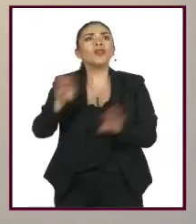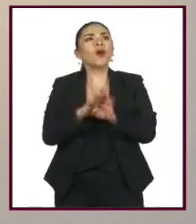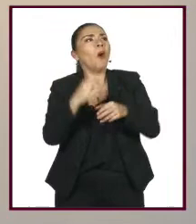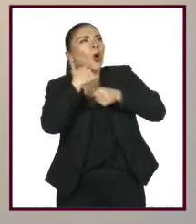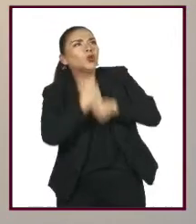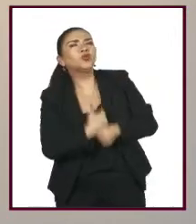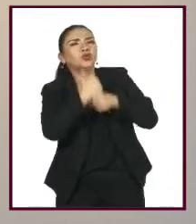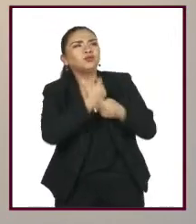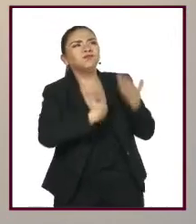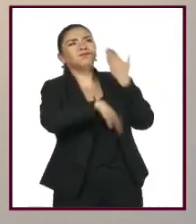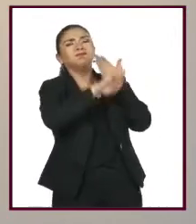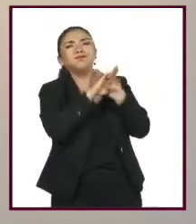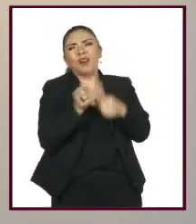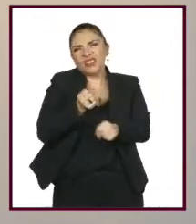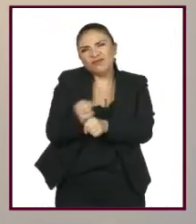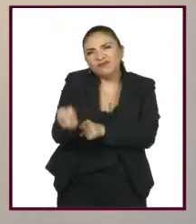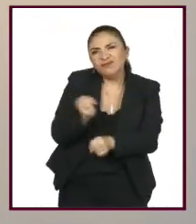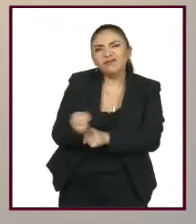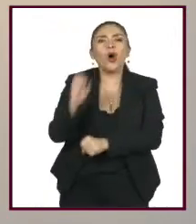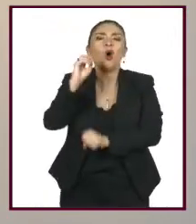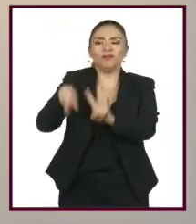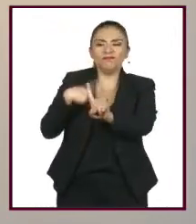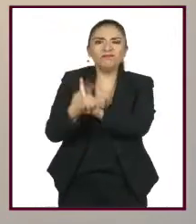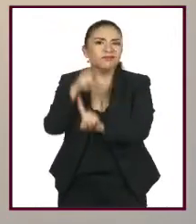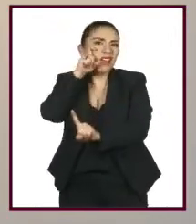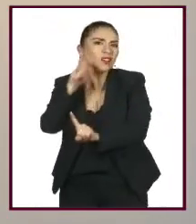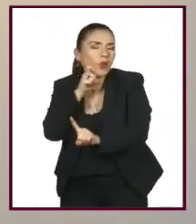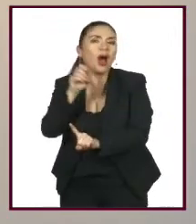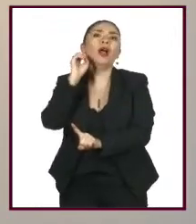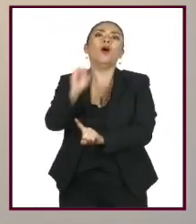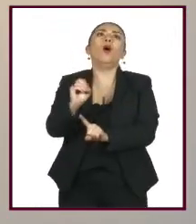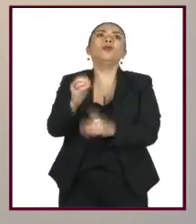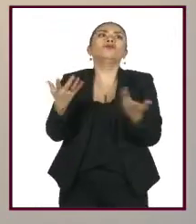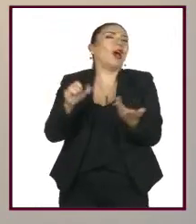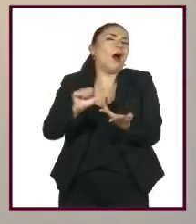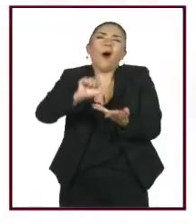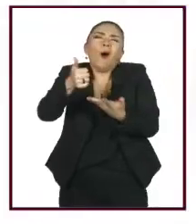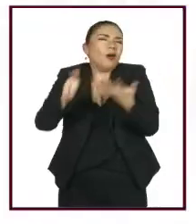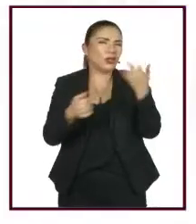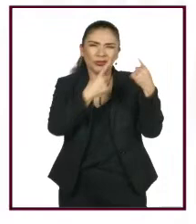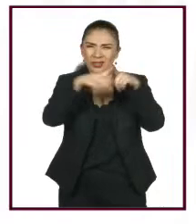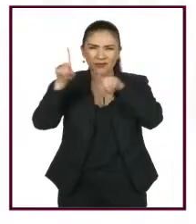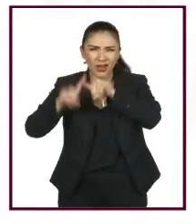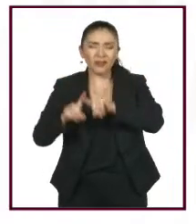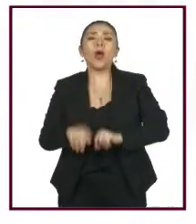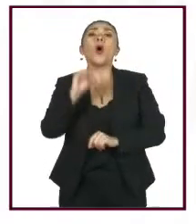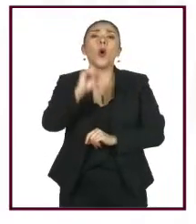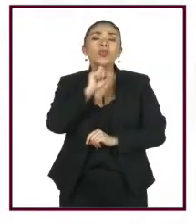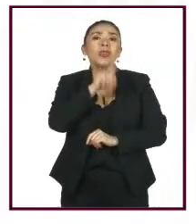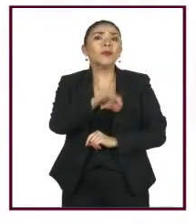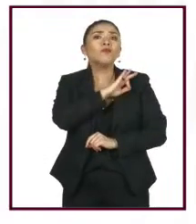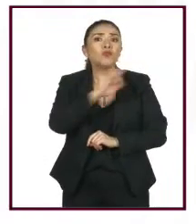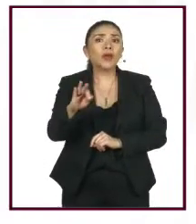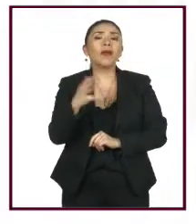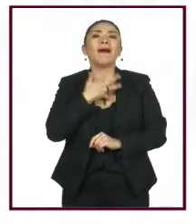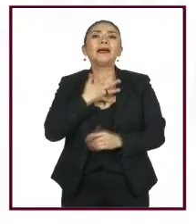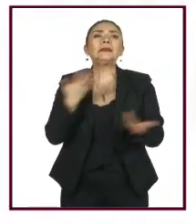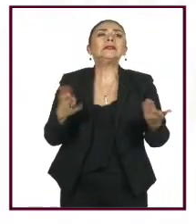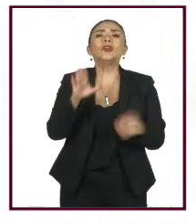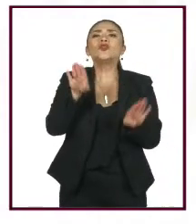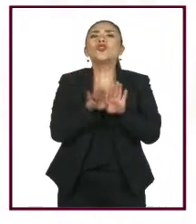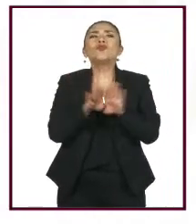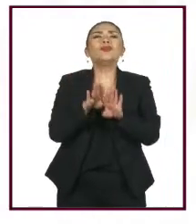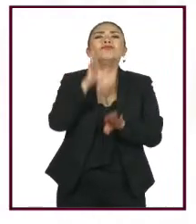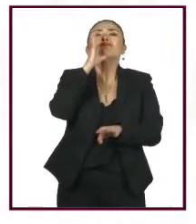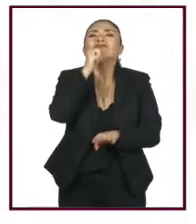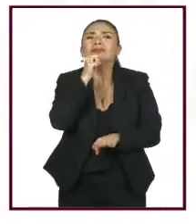de algún tipo de abuso físico, sexual o de cualquier otro tipo. También pueden tener limitación en la